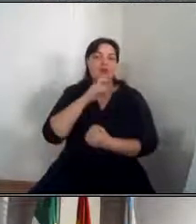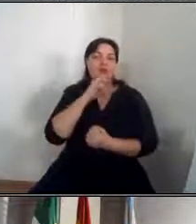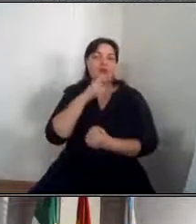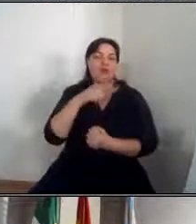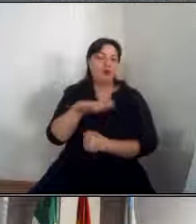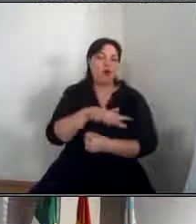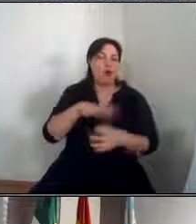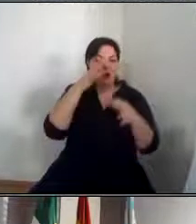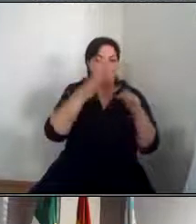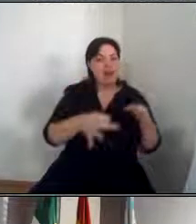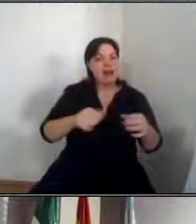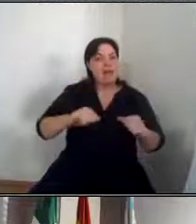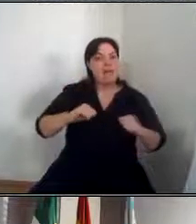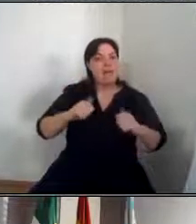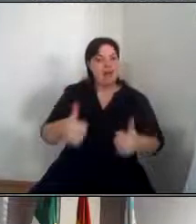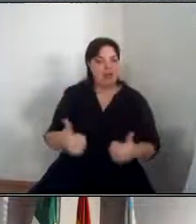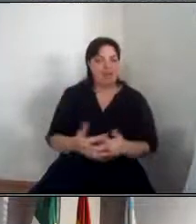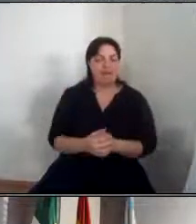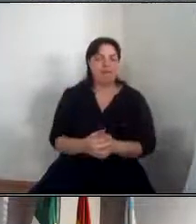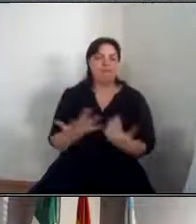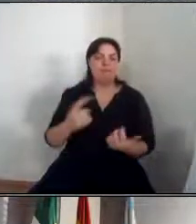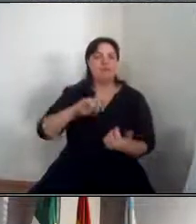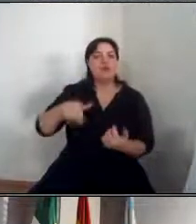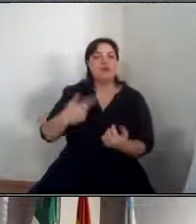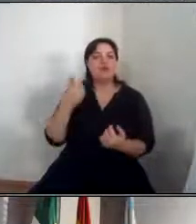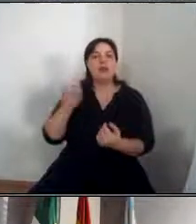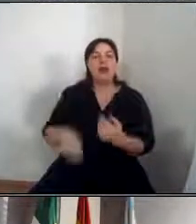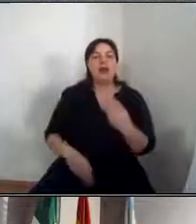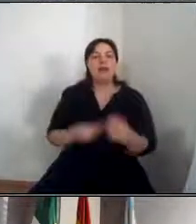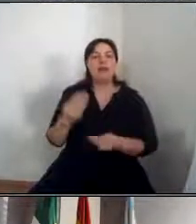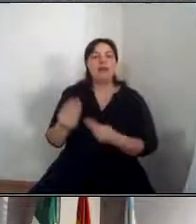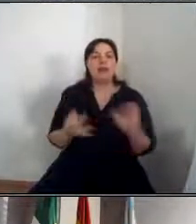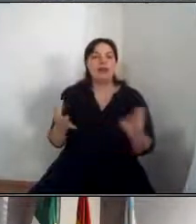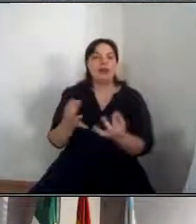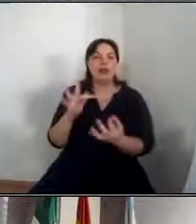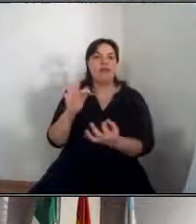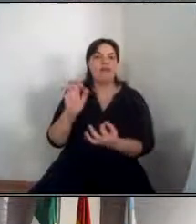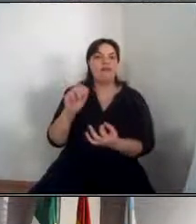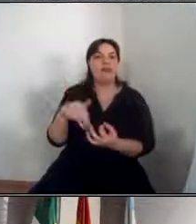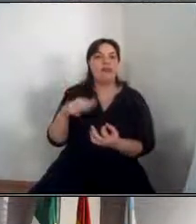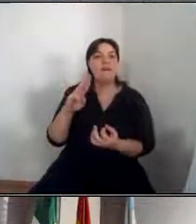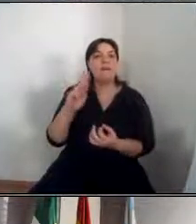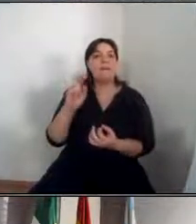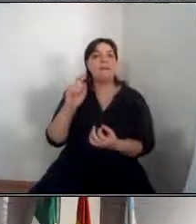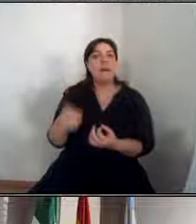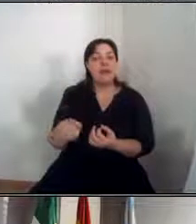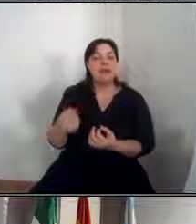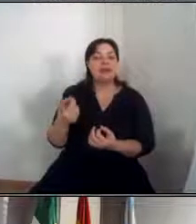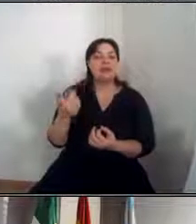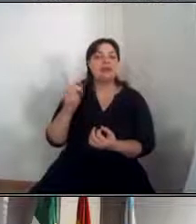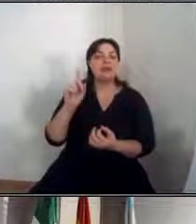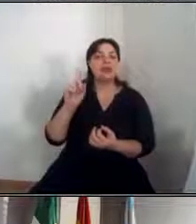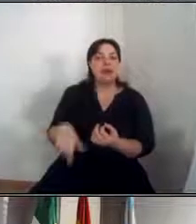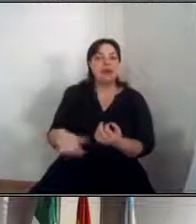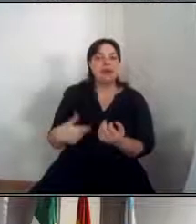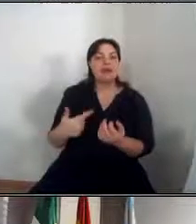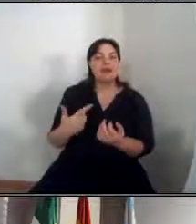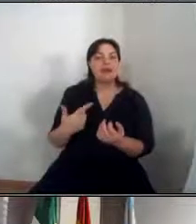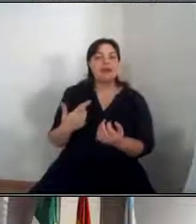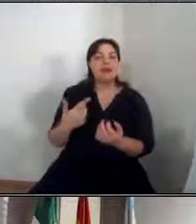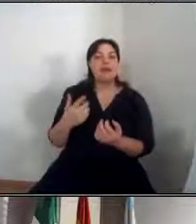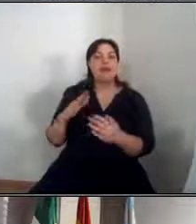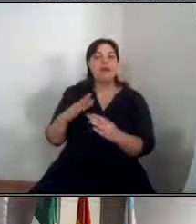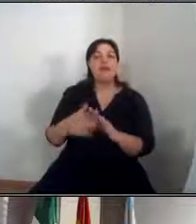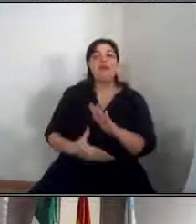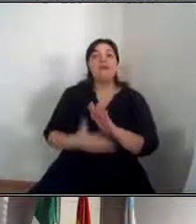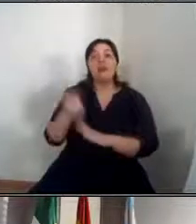local. Desde luego nos sumamos desde la FEMPES, nos sumamos a la propuesta hecha por la Federación Española